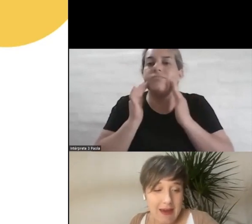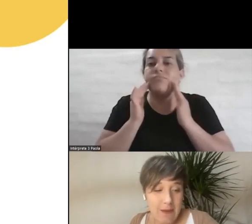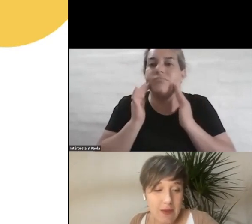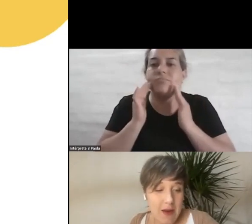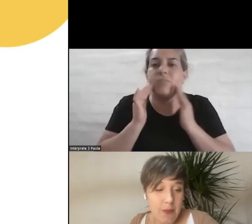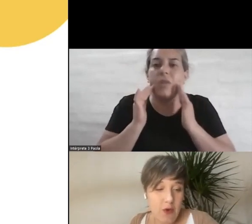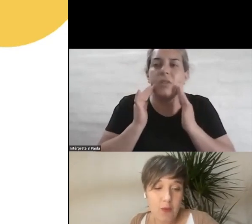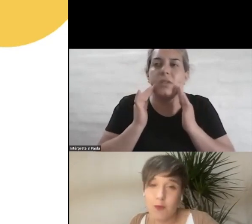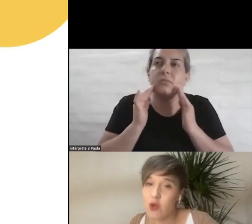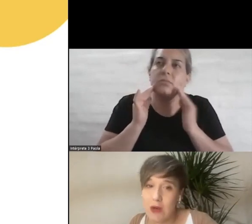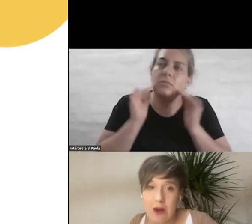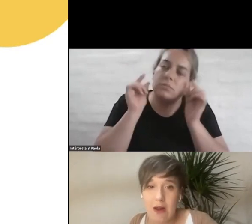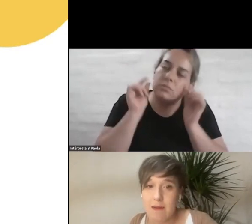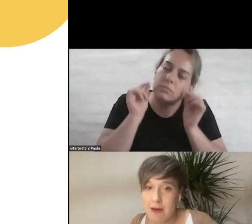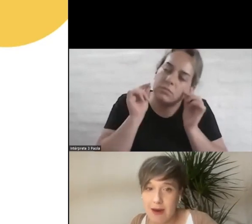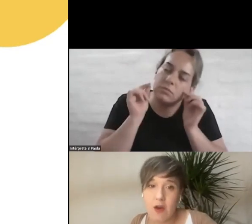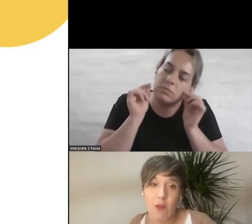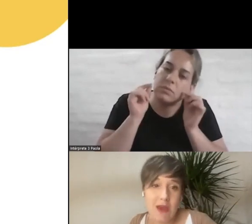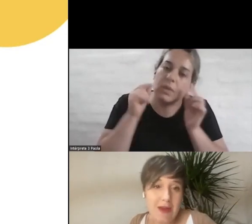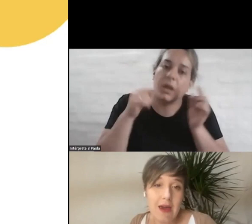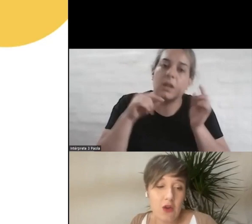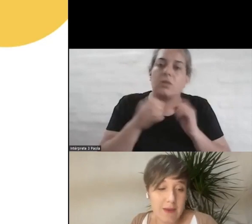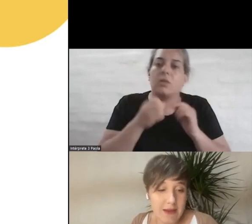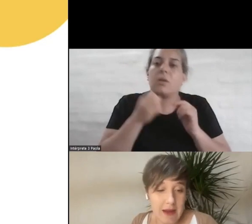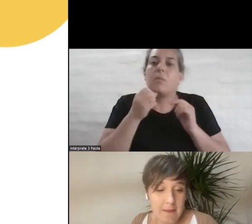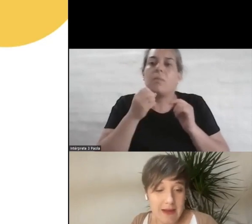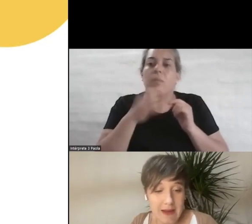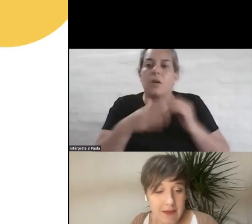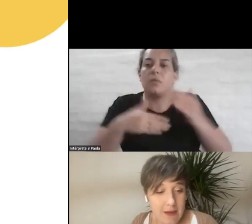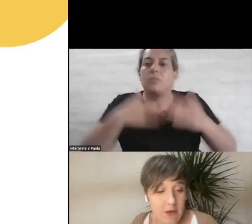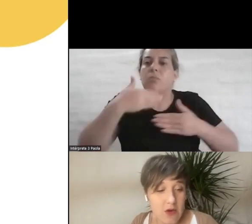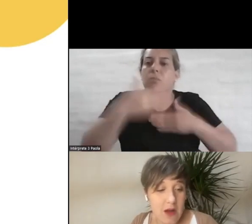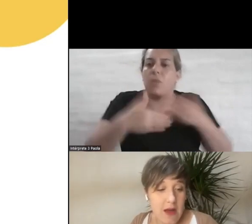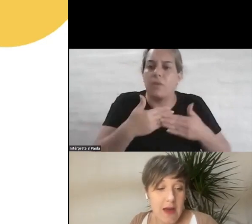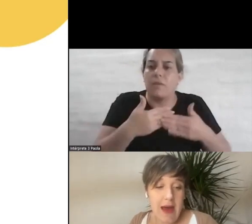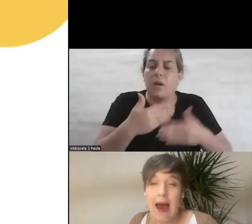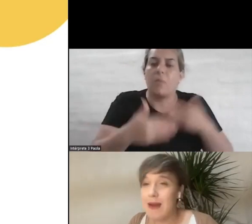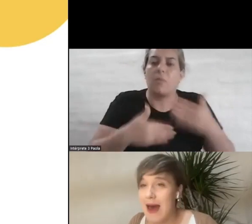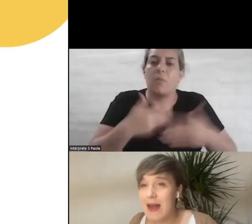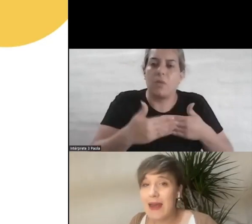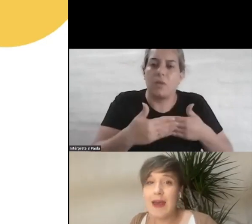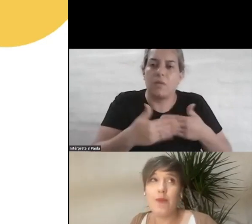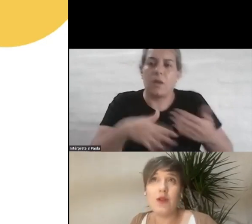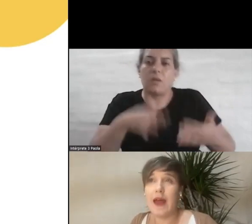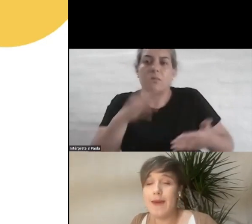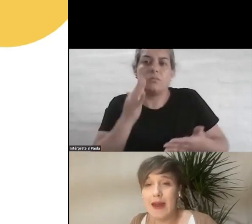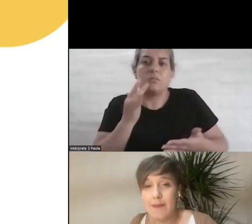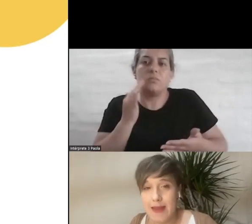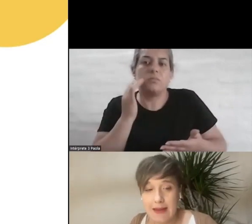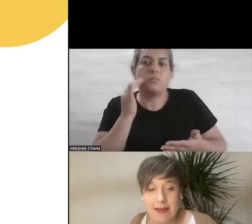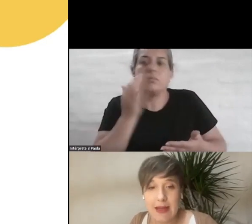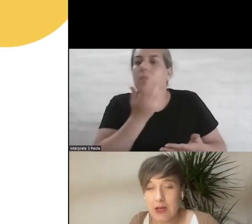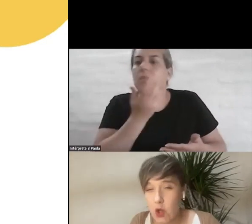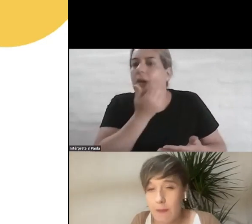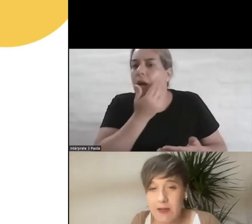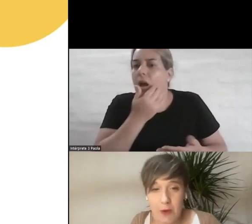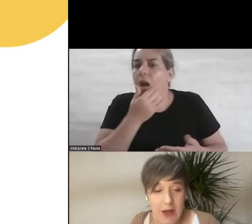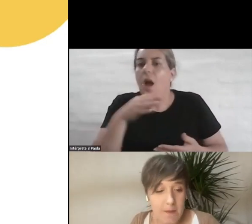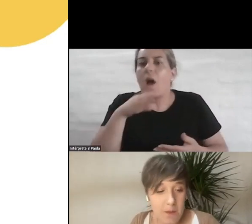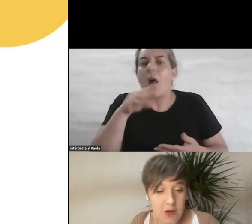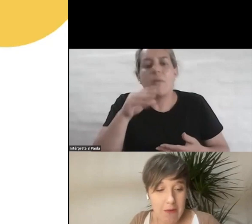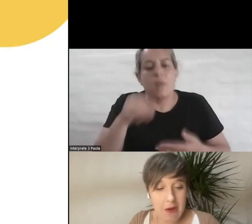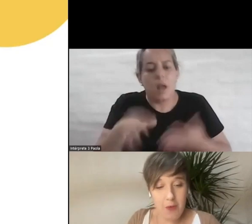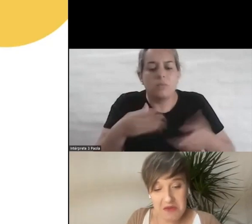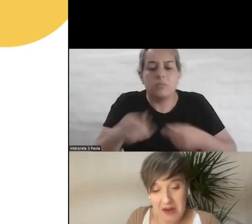que optar por posturas a la hora de mamar, como ya dije, que los mantengan más activos, hablarle, pues cambiarle el pañal antes de las tomas,